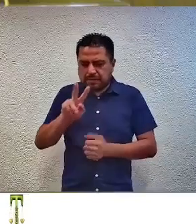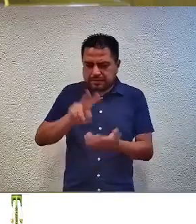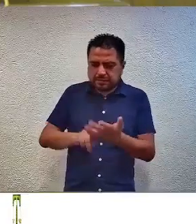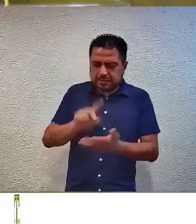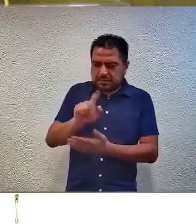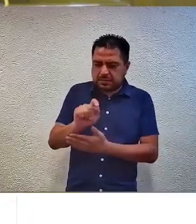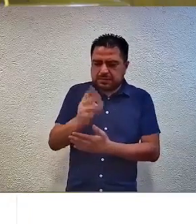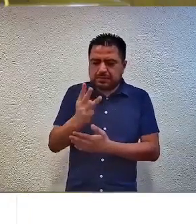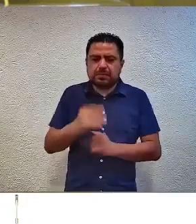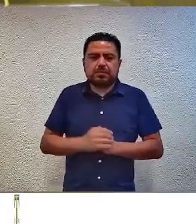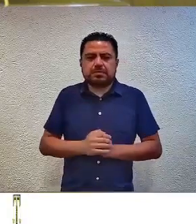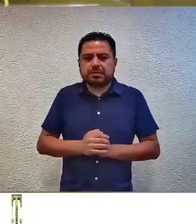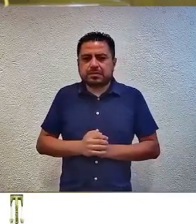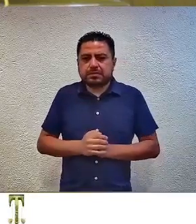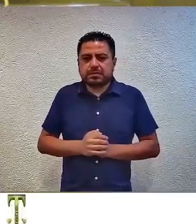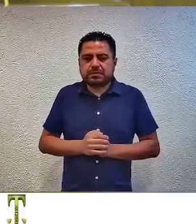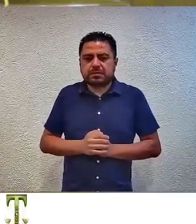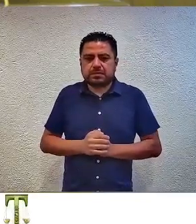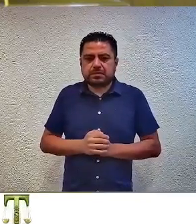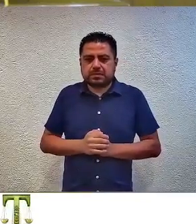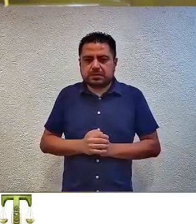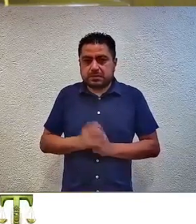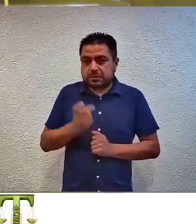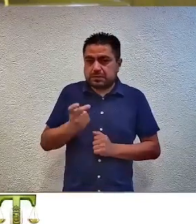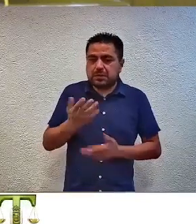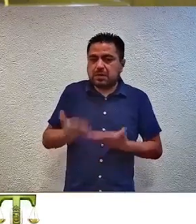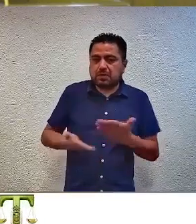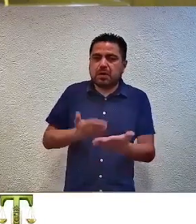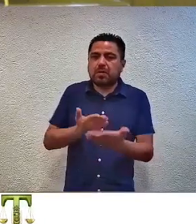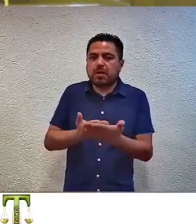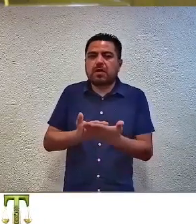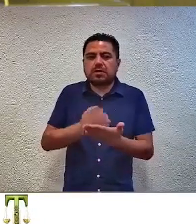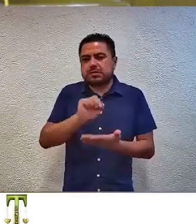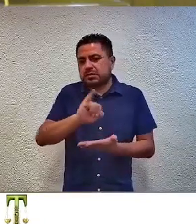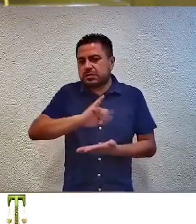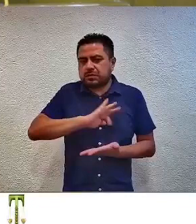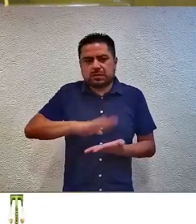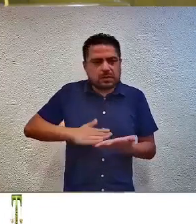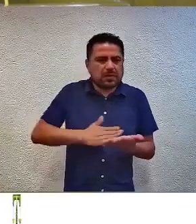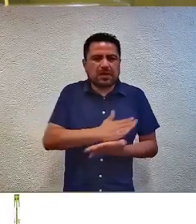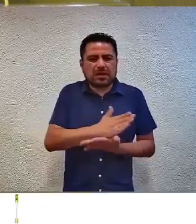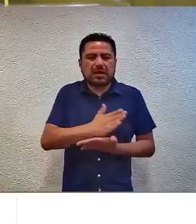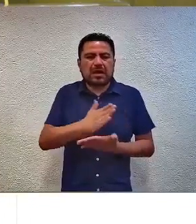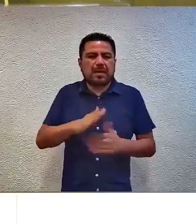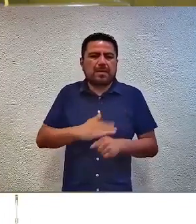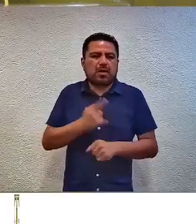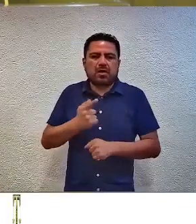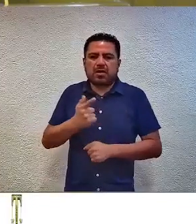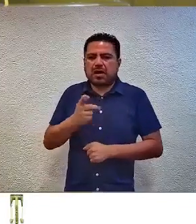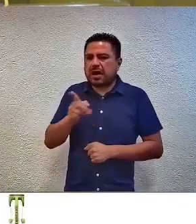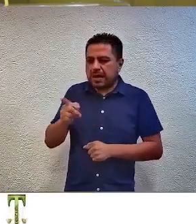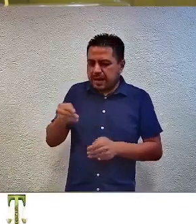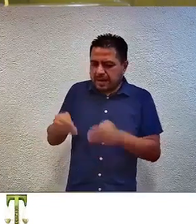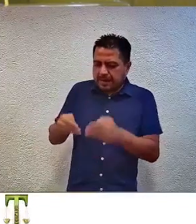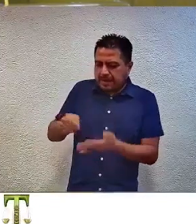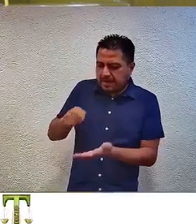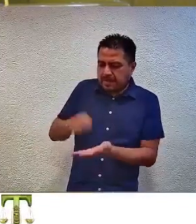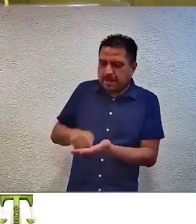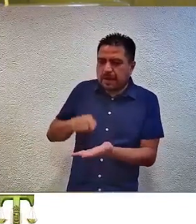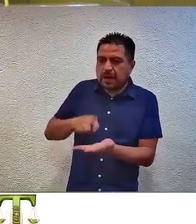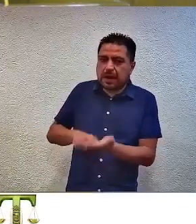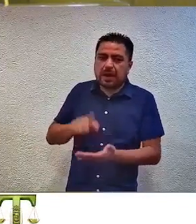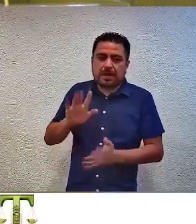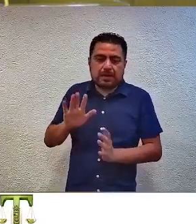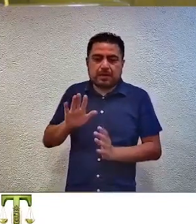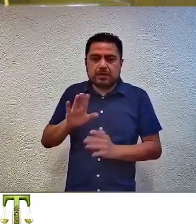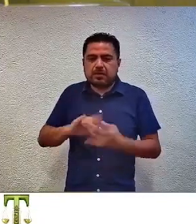TE/RAP/10/2023. Al respecto, se propone declarar procedente la excusa formulada por la magistrada promovente. Ello porque del